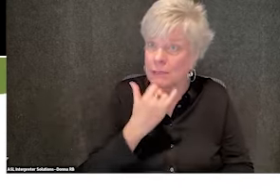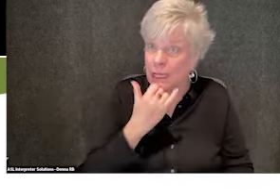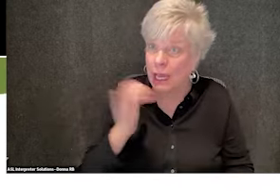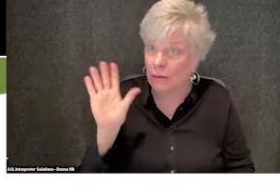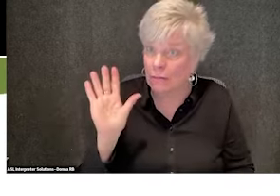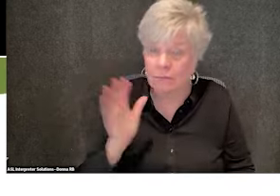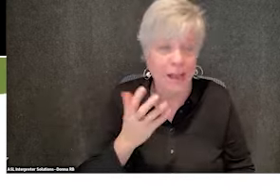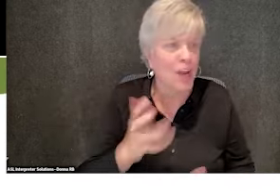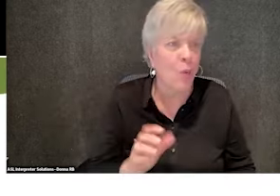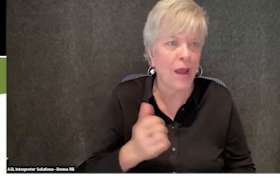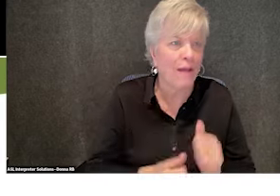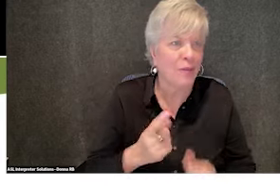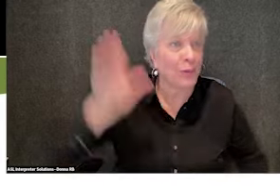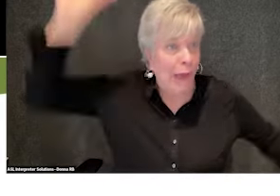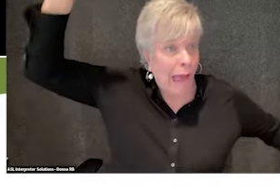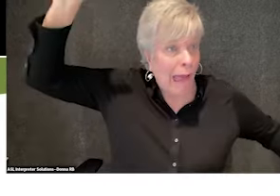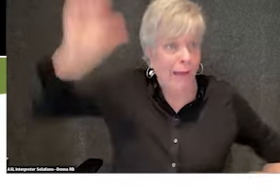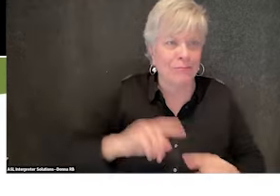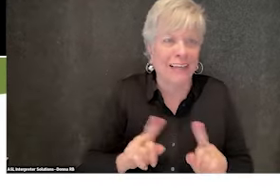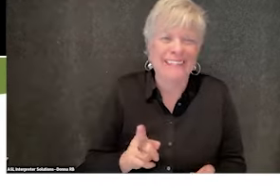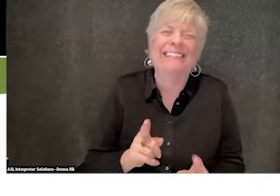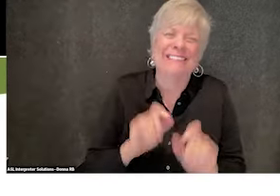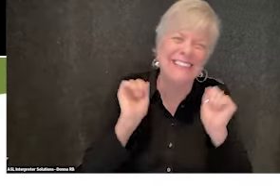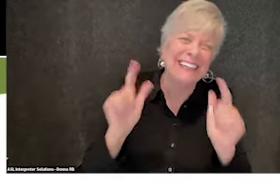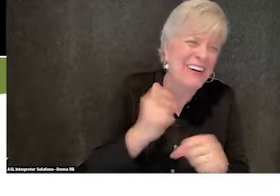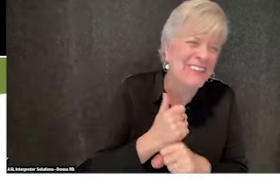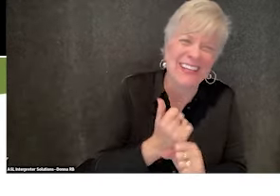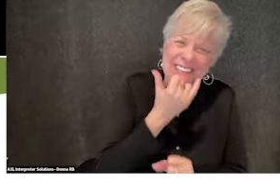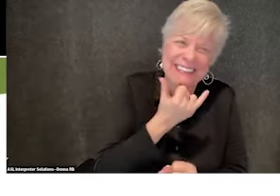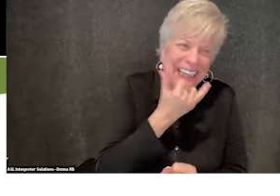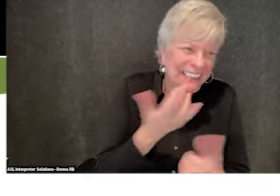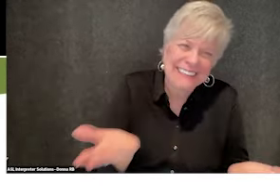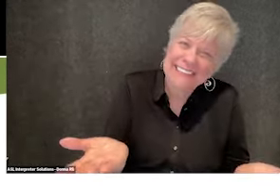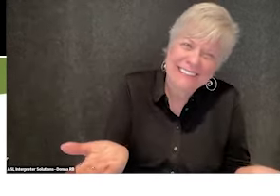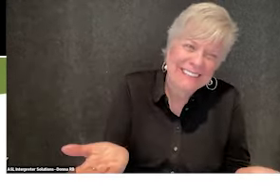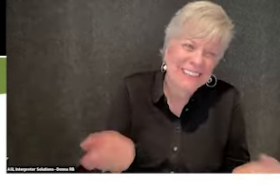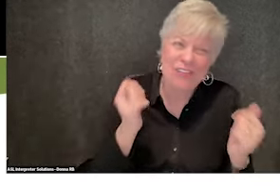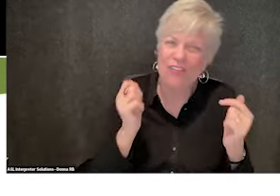personas que en quien confiamos, personas